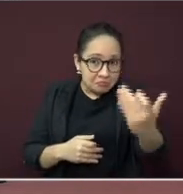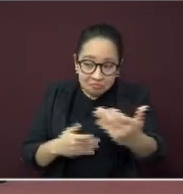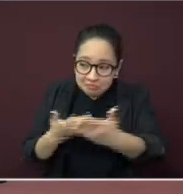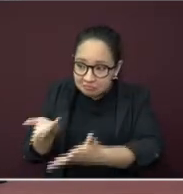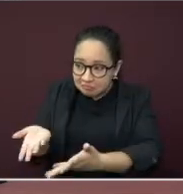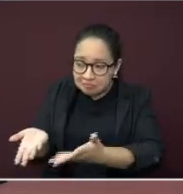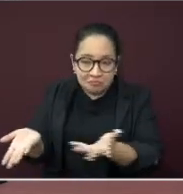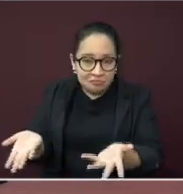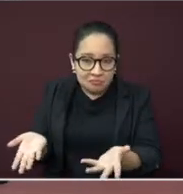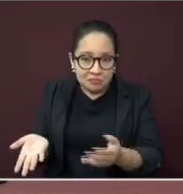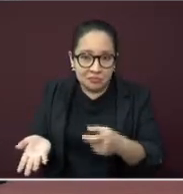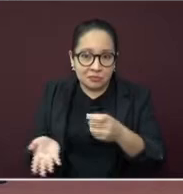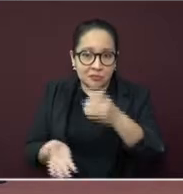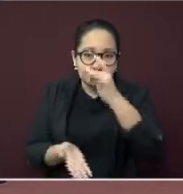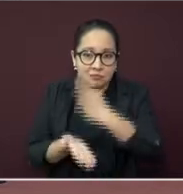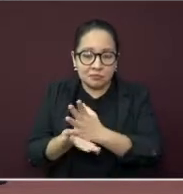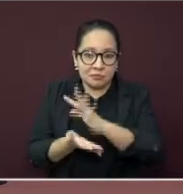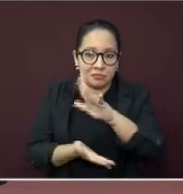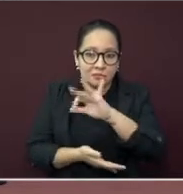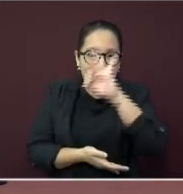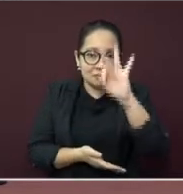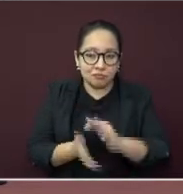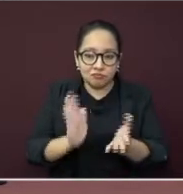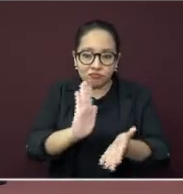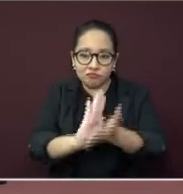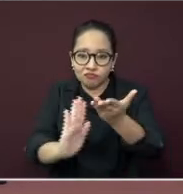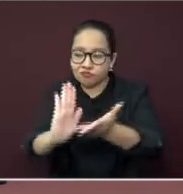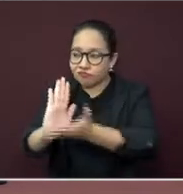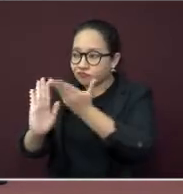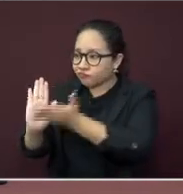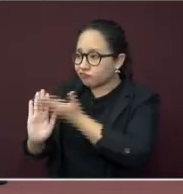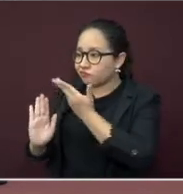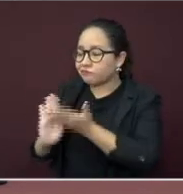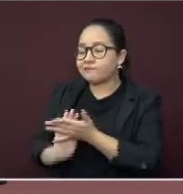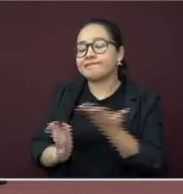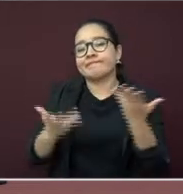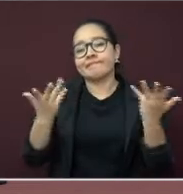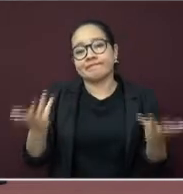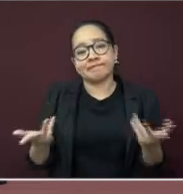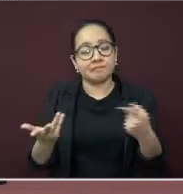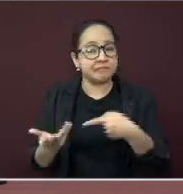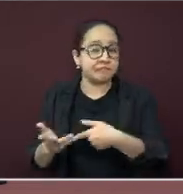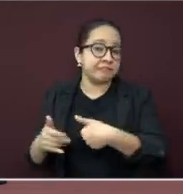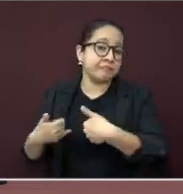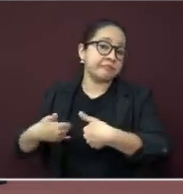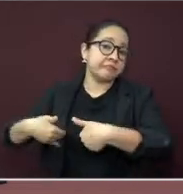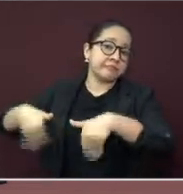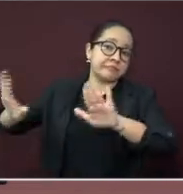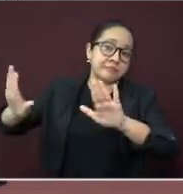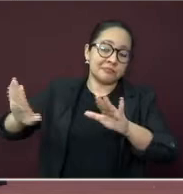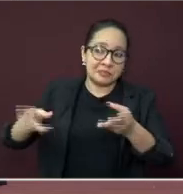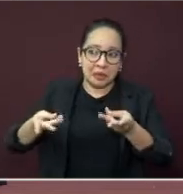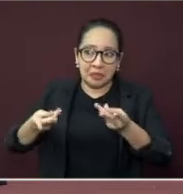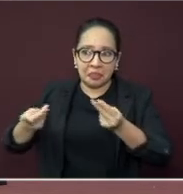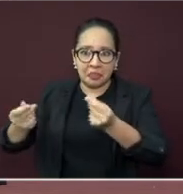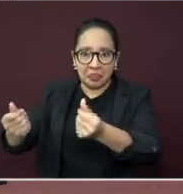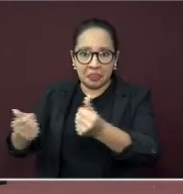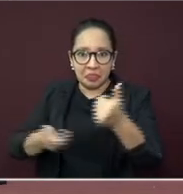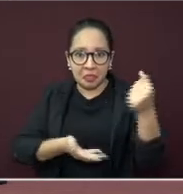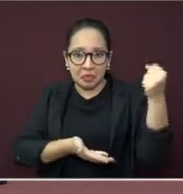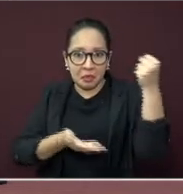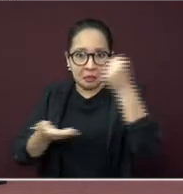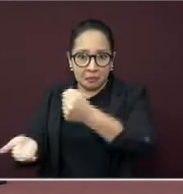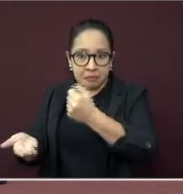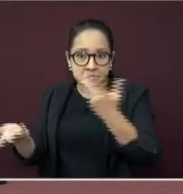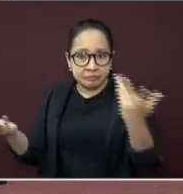solo 50% de construcción y ahí quedó la gran inversión no